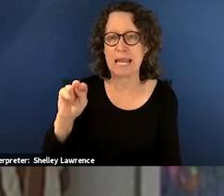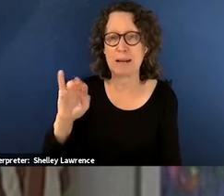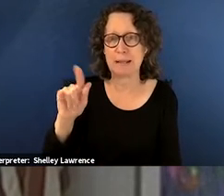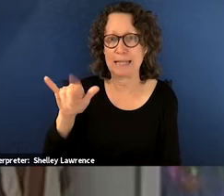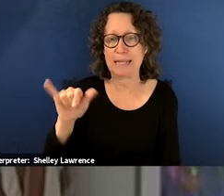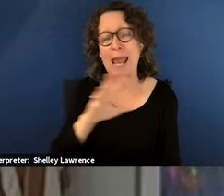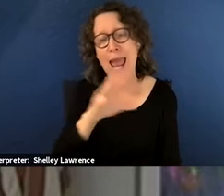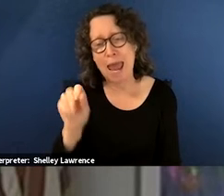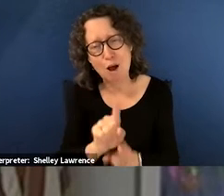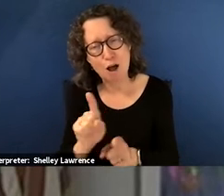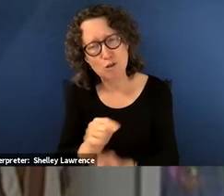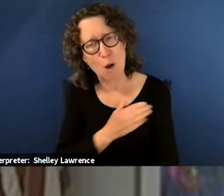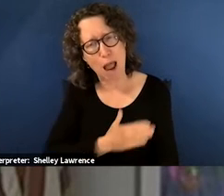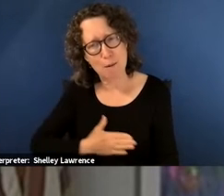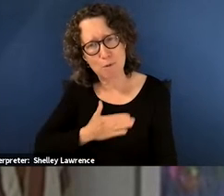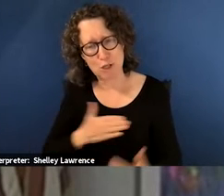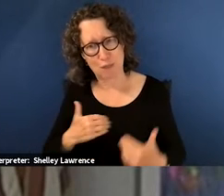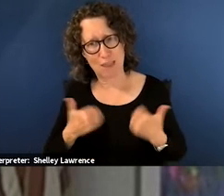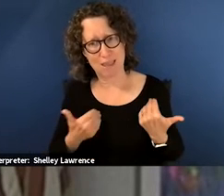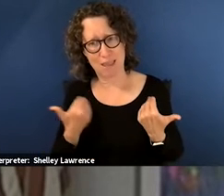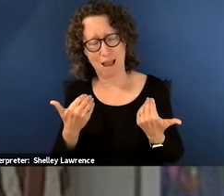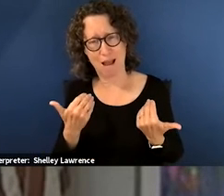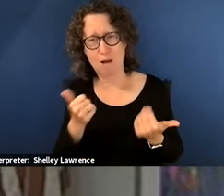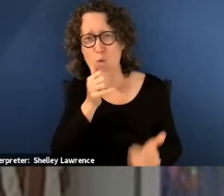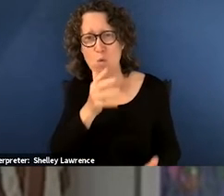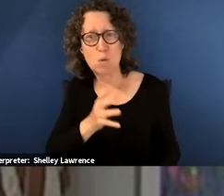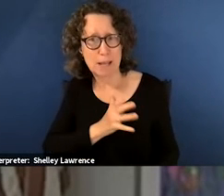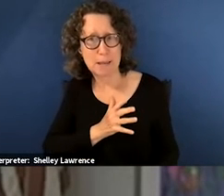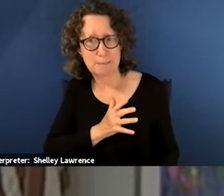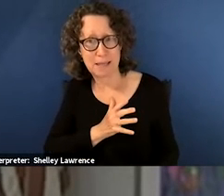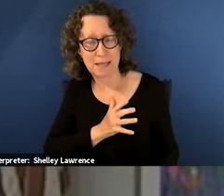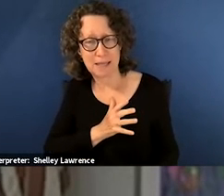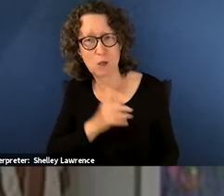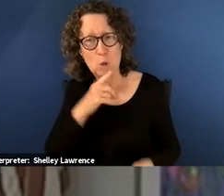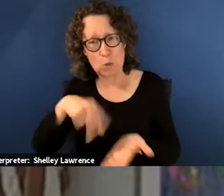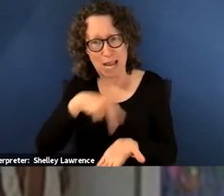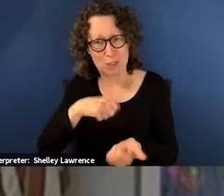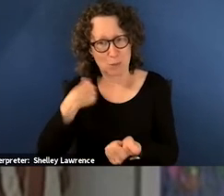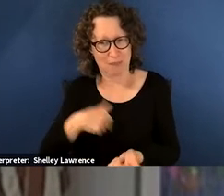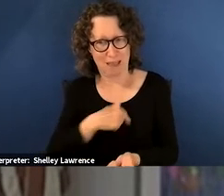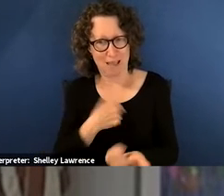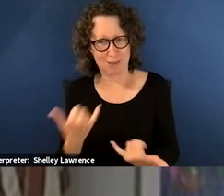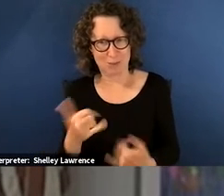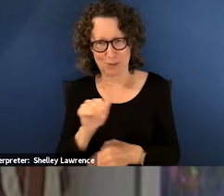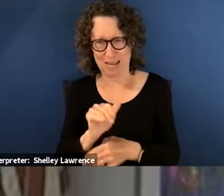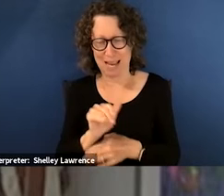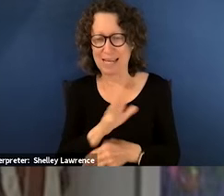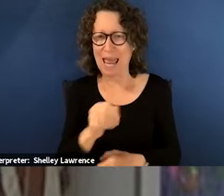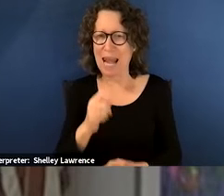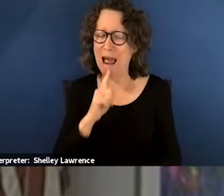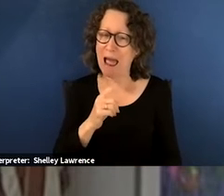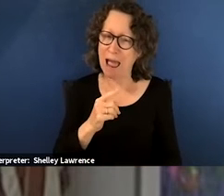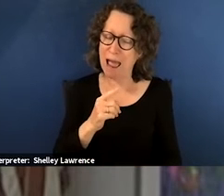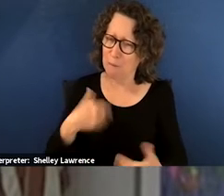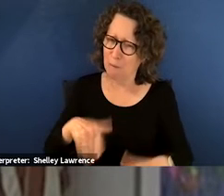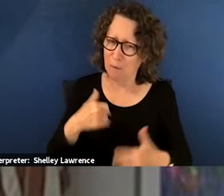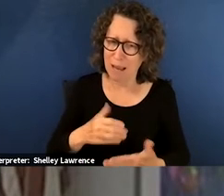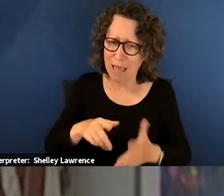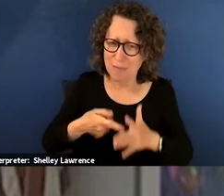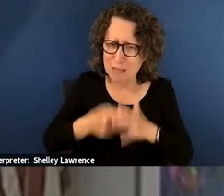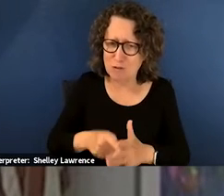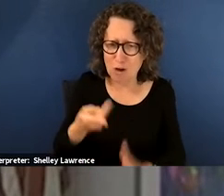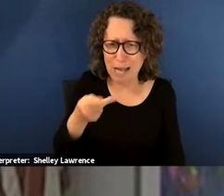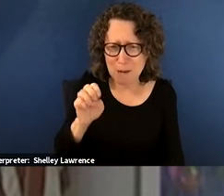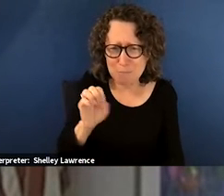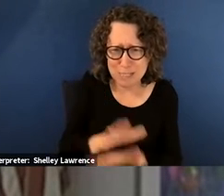sustentabilidad. Y también aprecio la trayectoria que estos jóvenes, quienes bailaron con nosotros, han hecho. Y especialmente aprecio